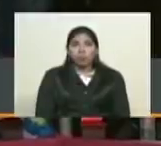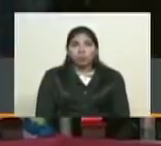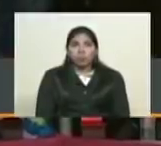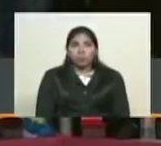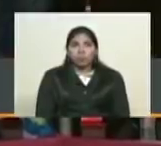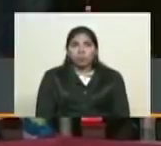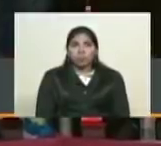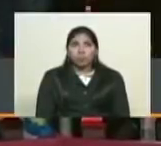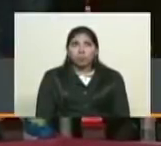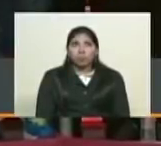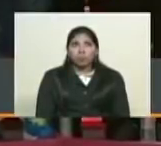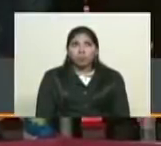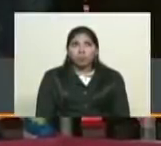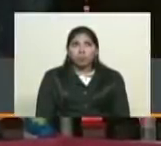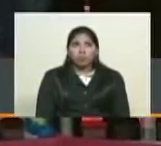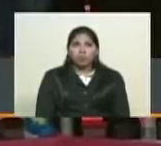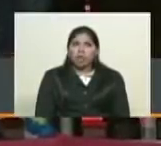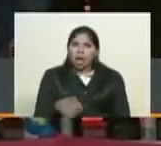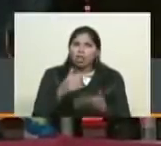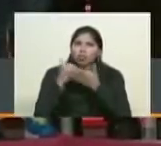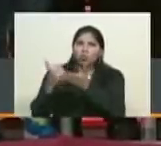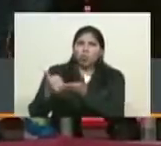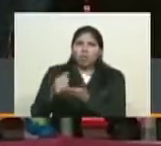Ayúdenme esta abuelita que está aquí, vale.